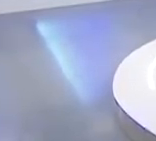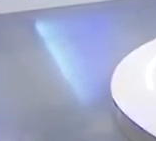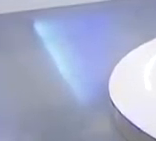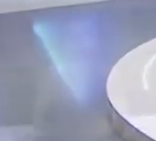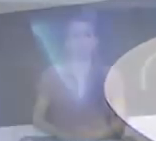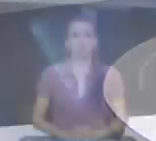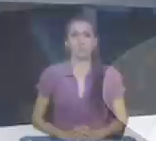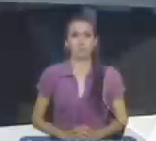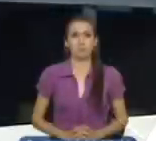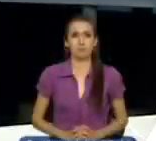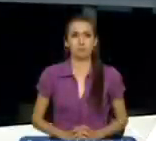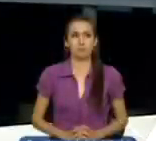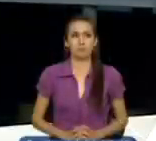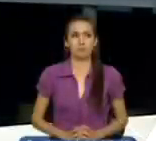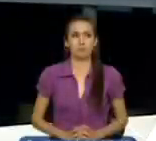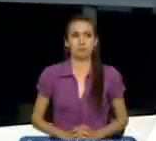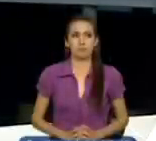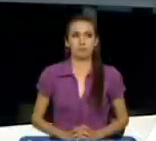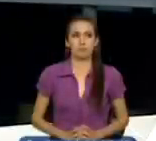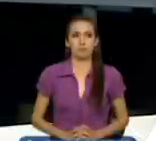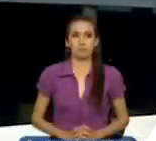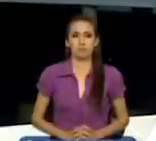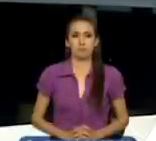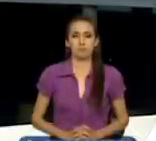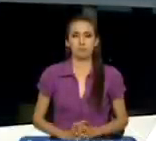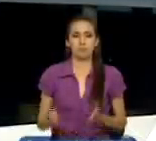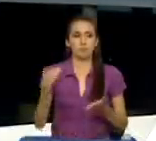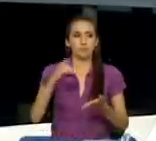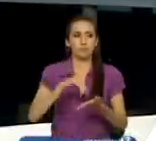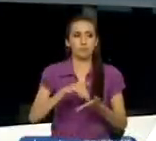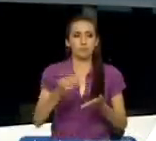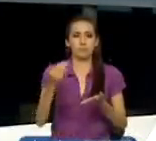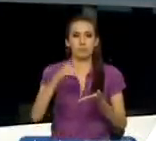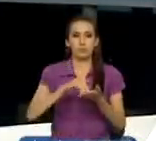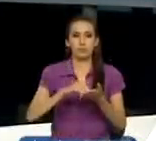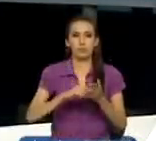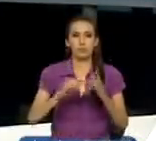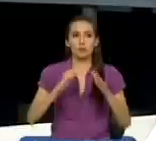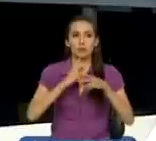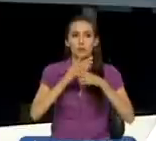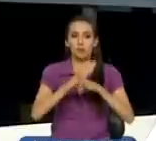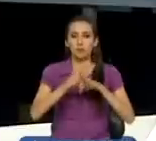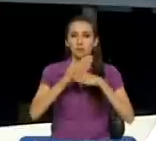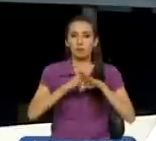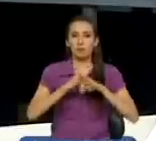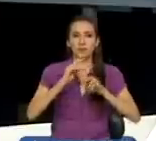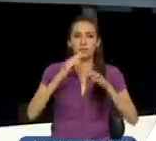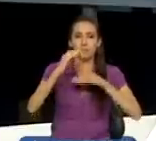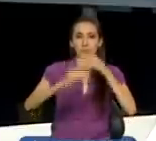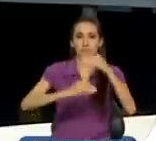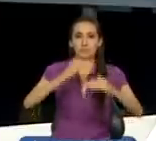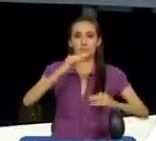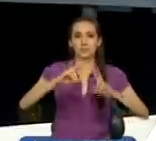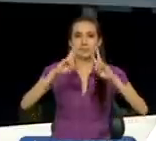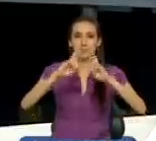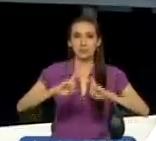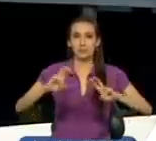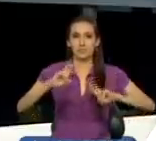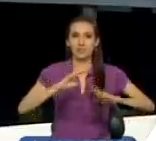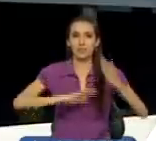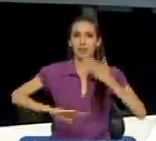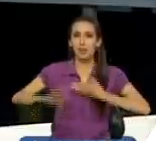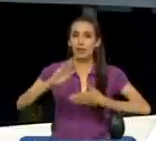es e volvemos la defensa del perito investigado por fraude procesal dentro de las diligencias del caso